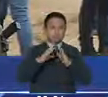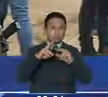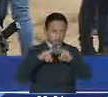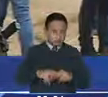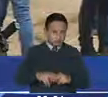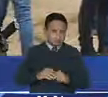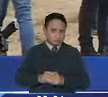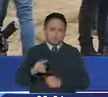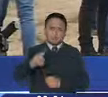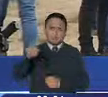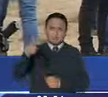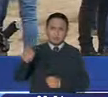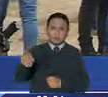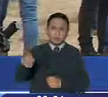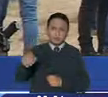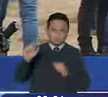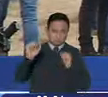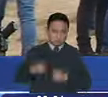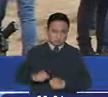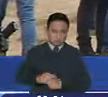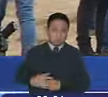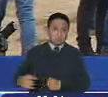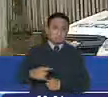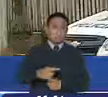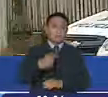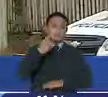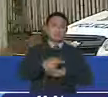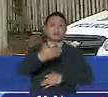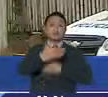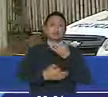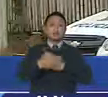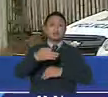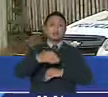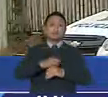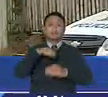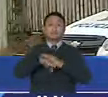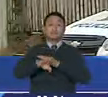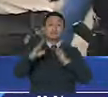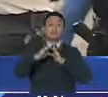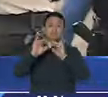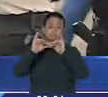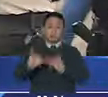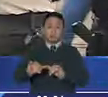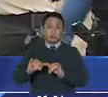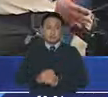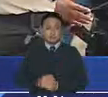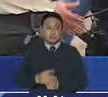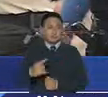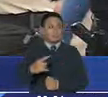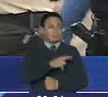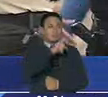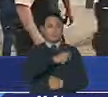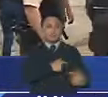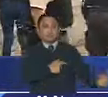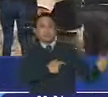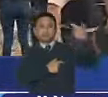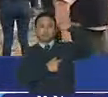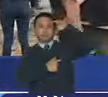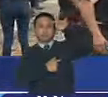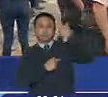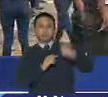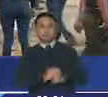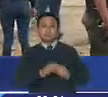conocer si era apto o no, para que se cumpla una orden judicial de arresto domiciliario, cuando fue sorprendido por los ladrones.